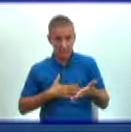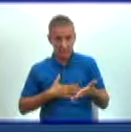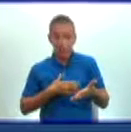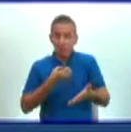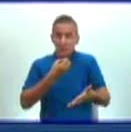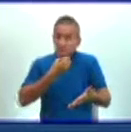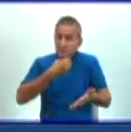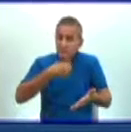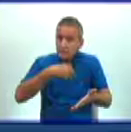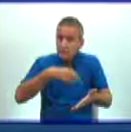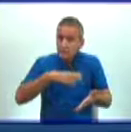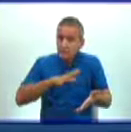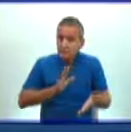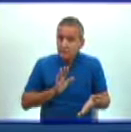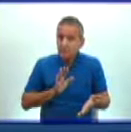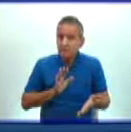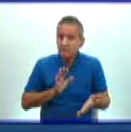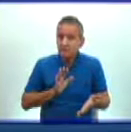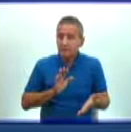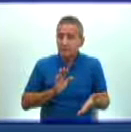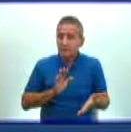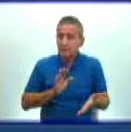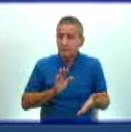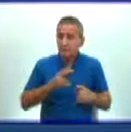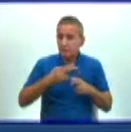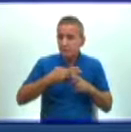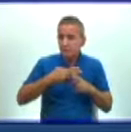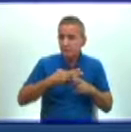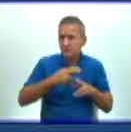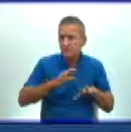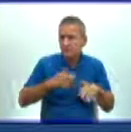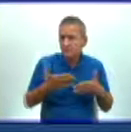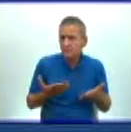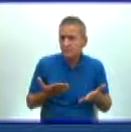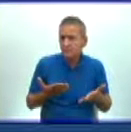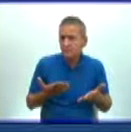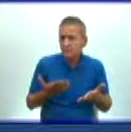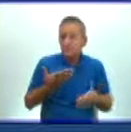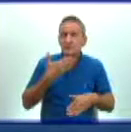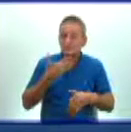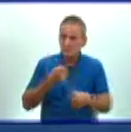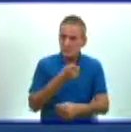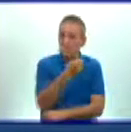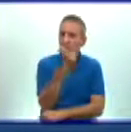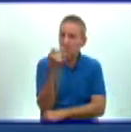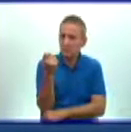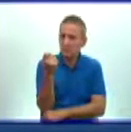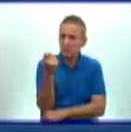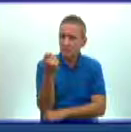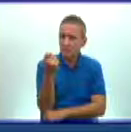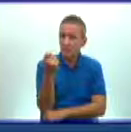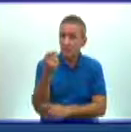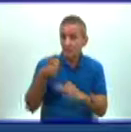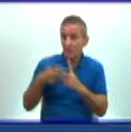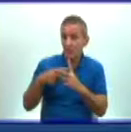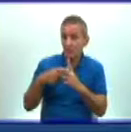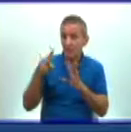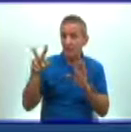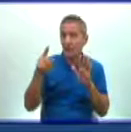pudiera haberse llamado El buen maestro y sus virtudes.